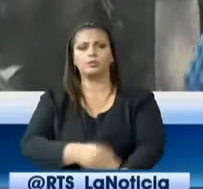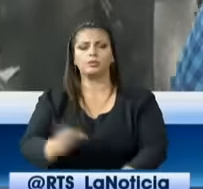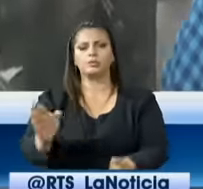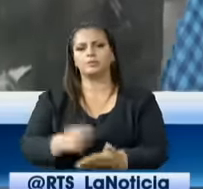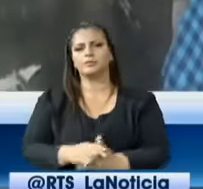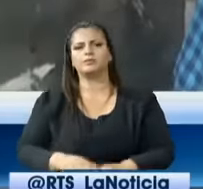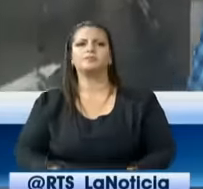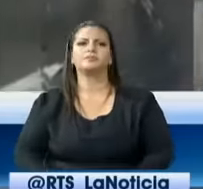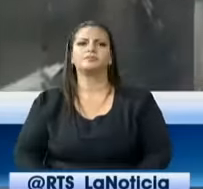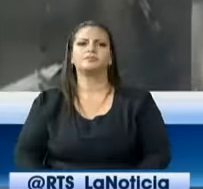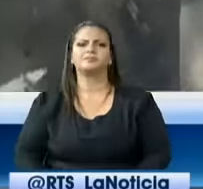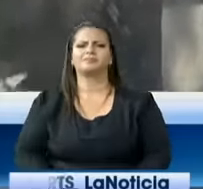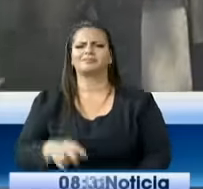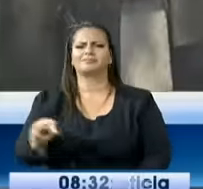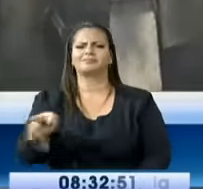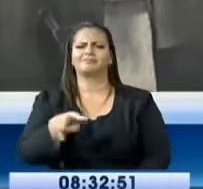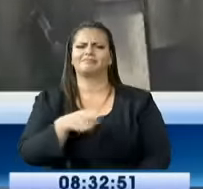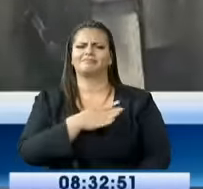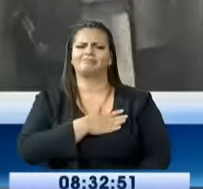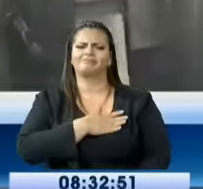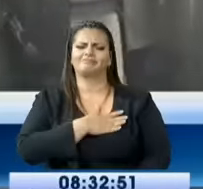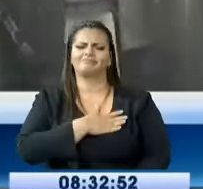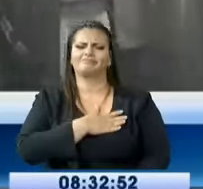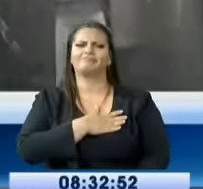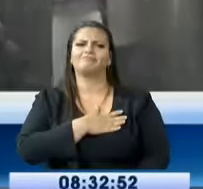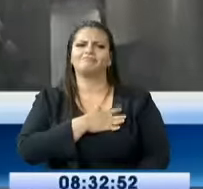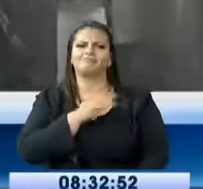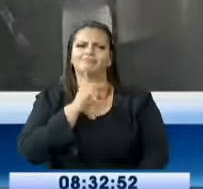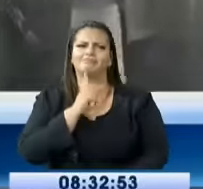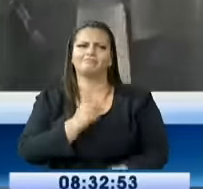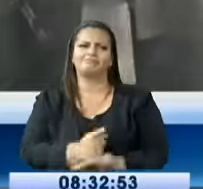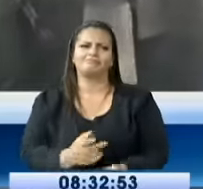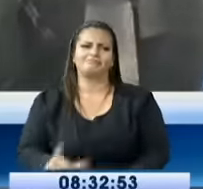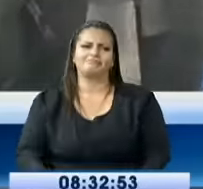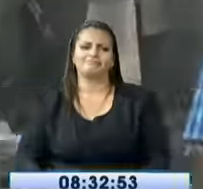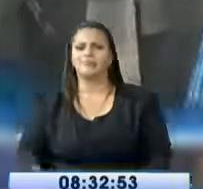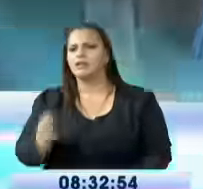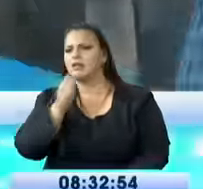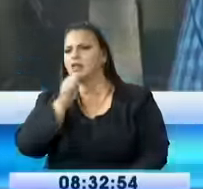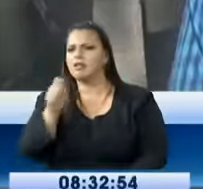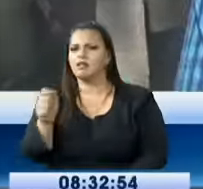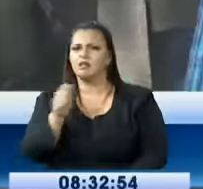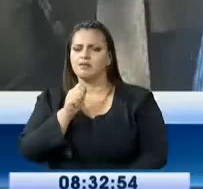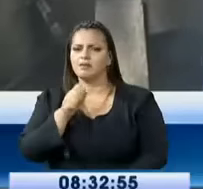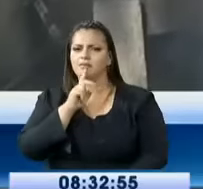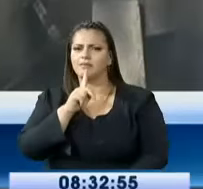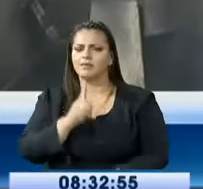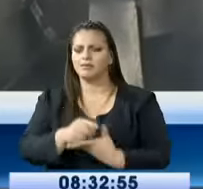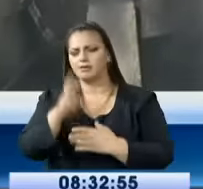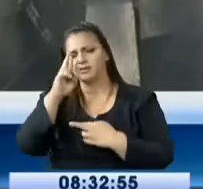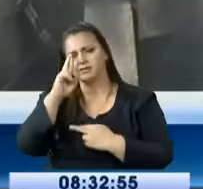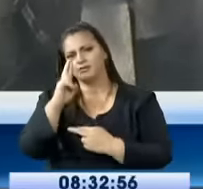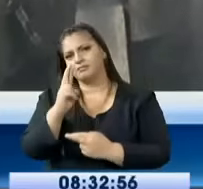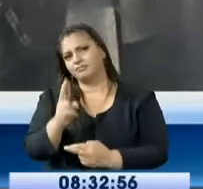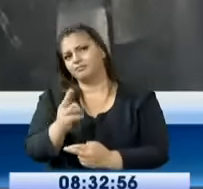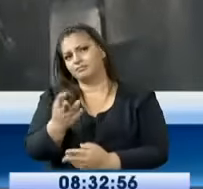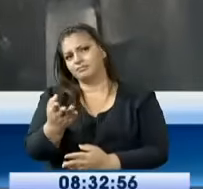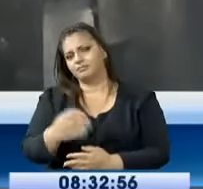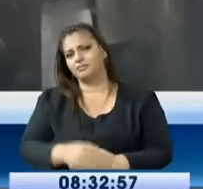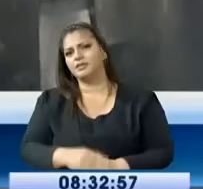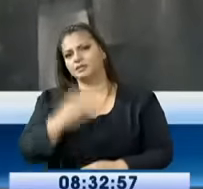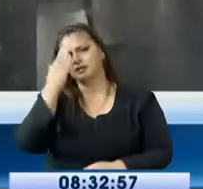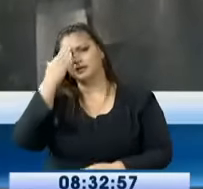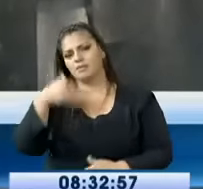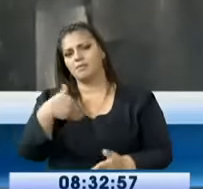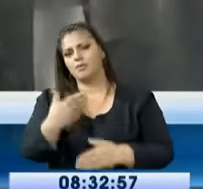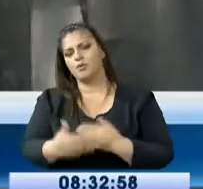visto. O sea, es lamentable, puesto que lo que te puedo decir después de los medios de comunicación, que por respeto Al debido proceso, ya no